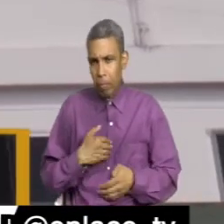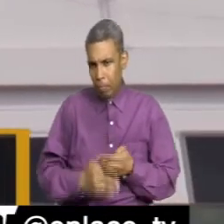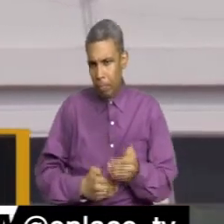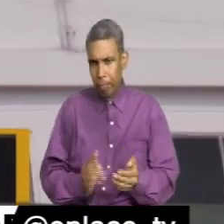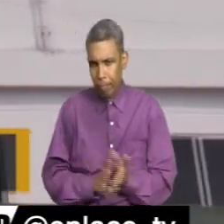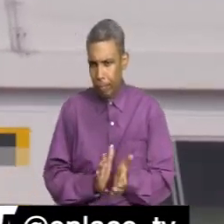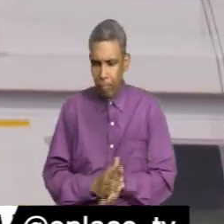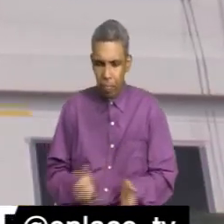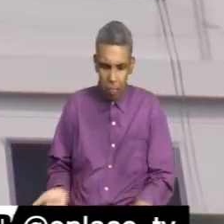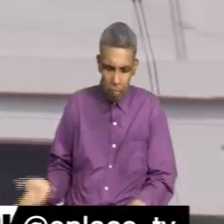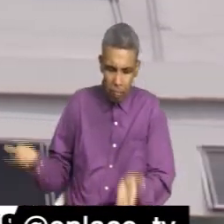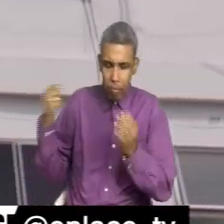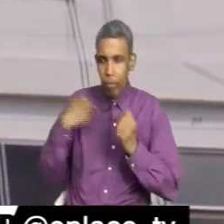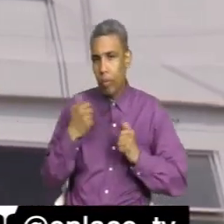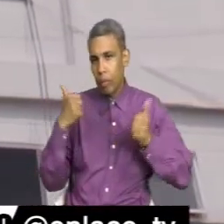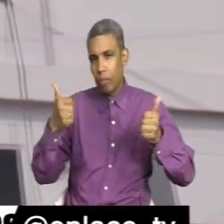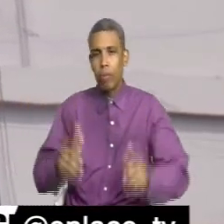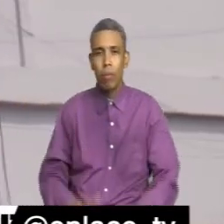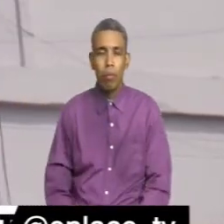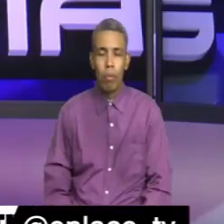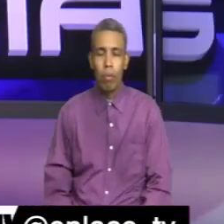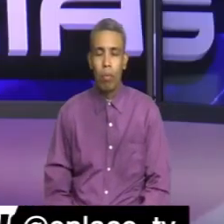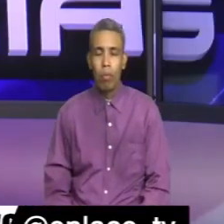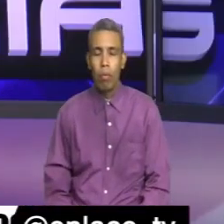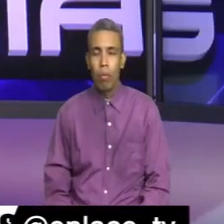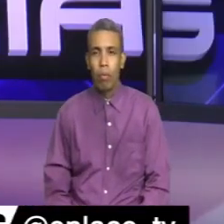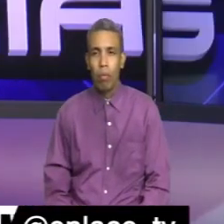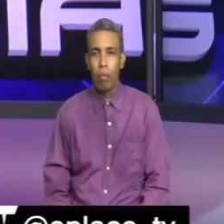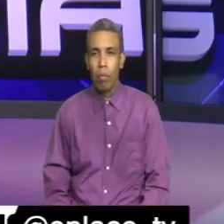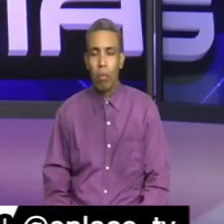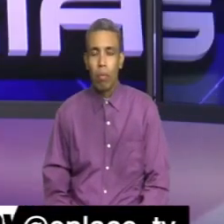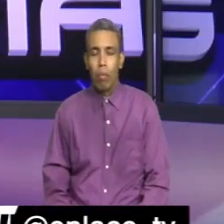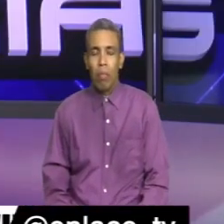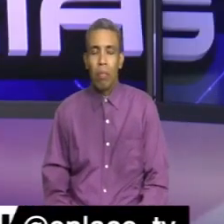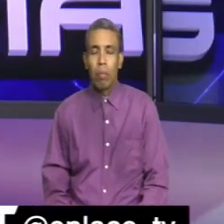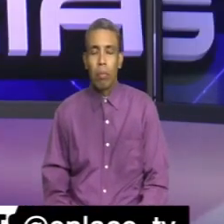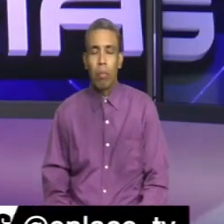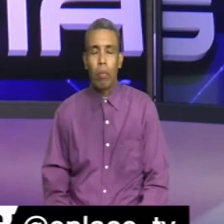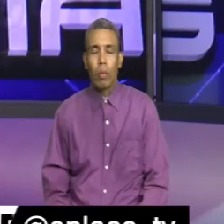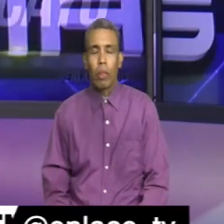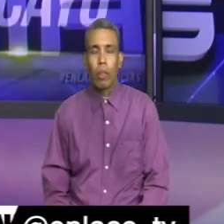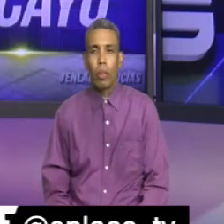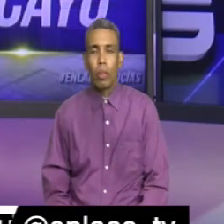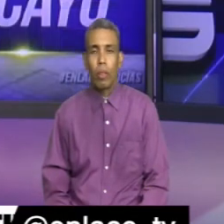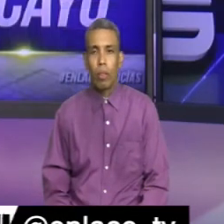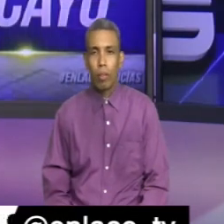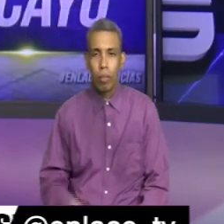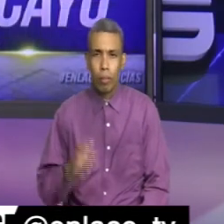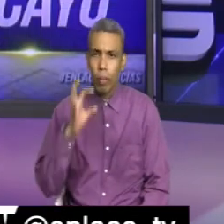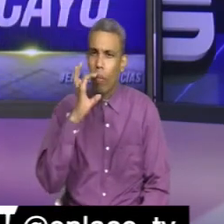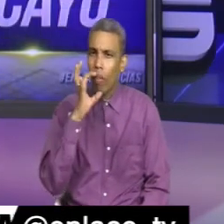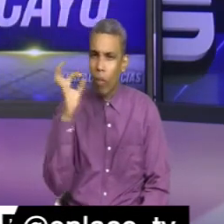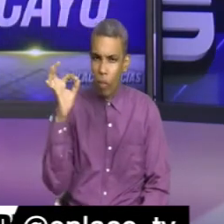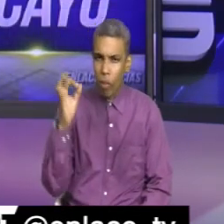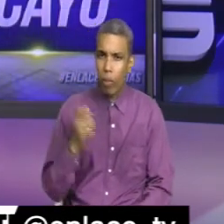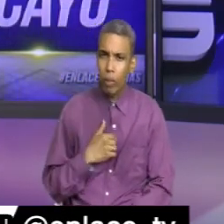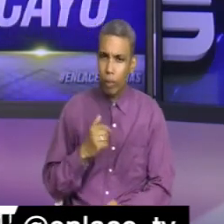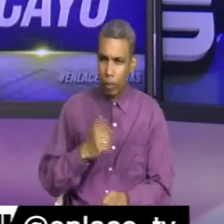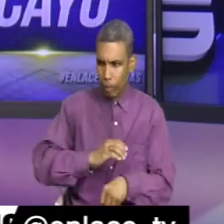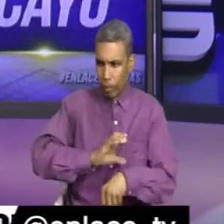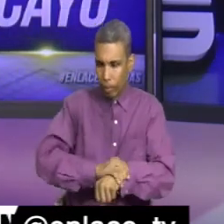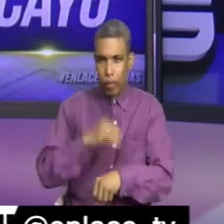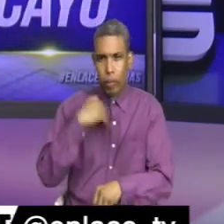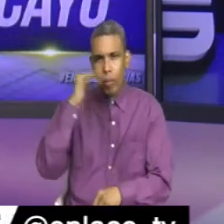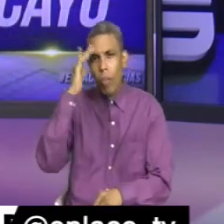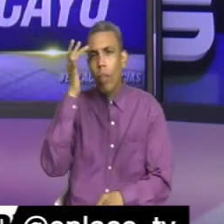dado de alta del centro asistencial. Fue detenido en las últimas horas un hombre sindicado por el delito de homicidio.